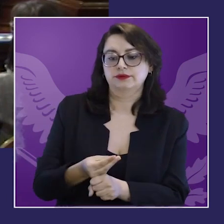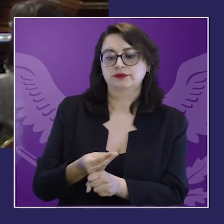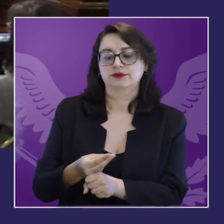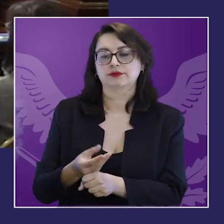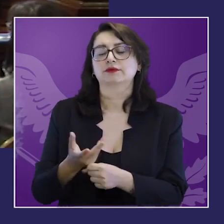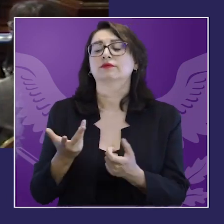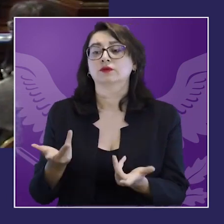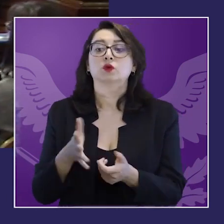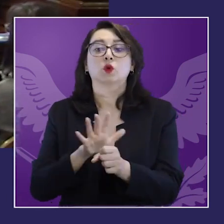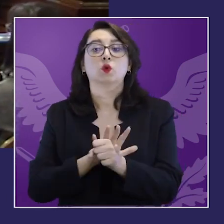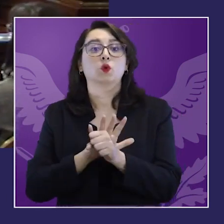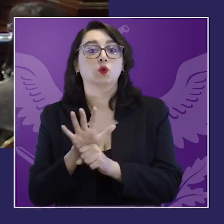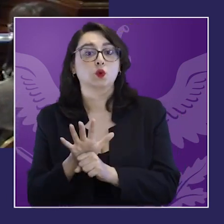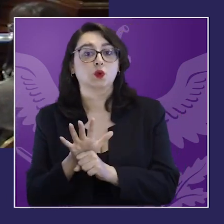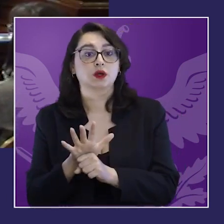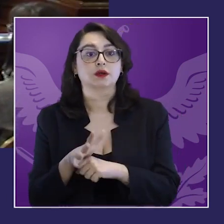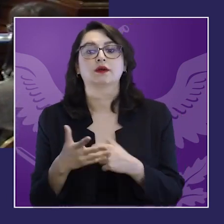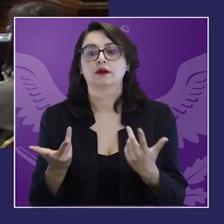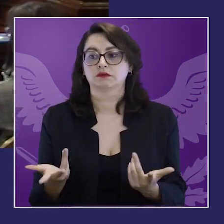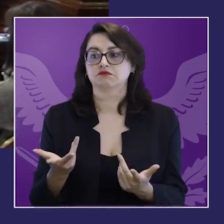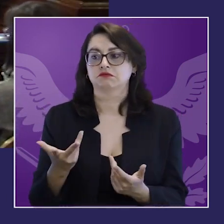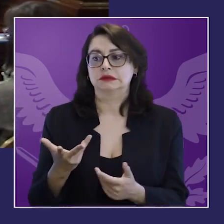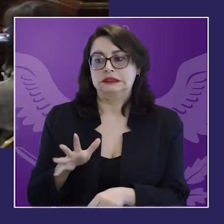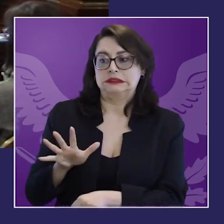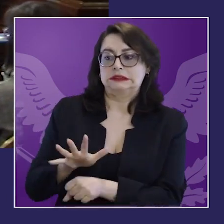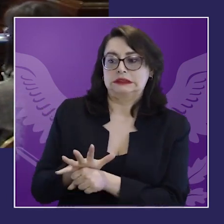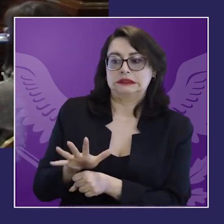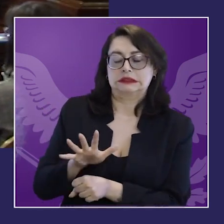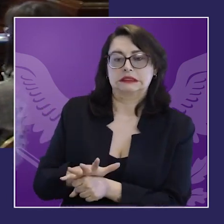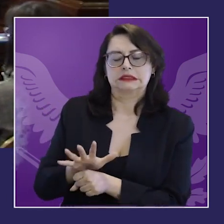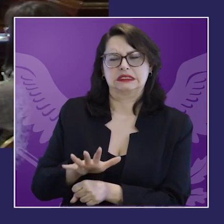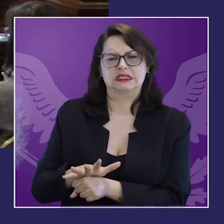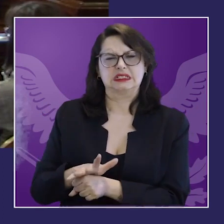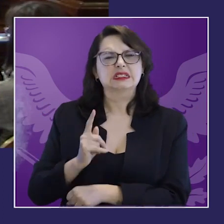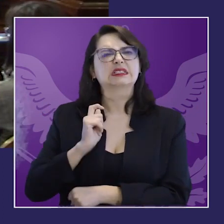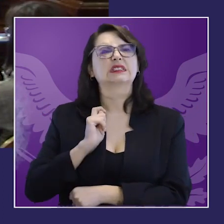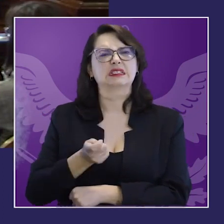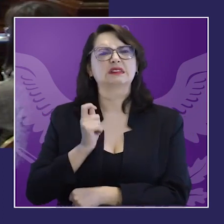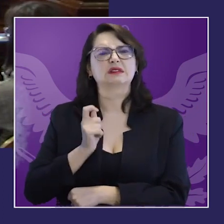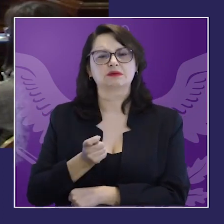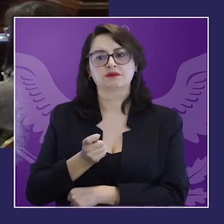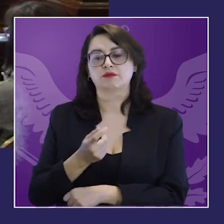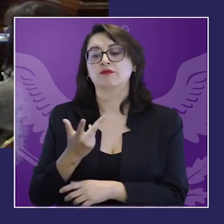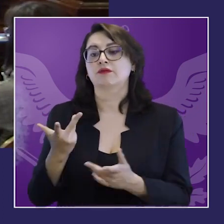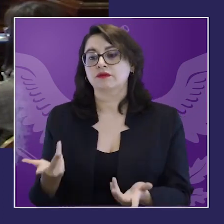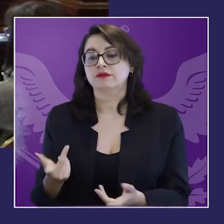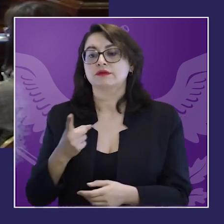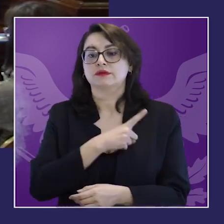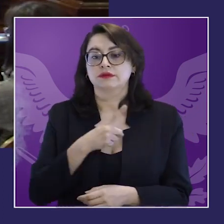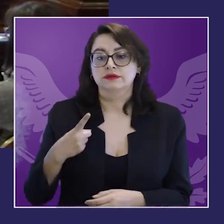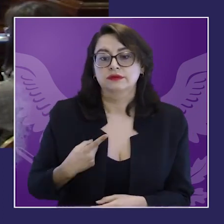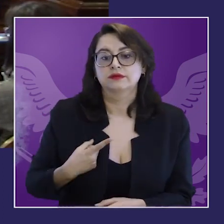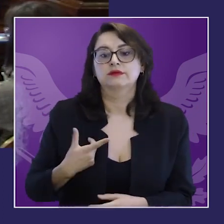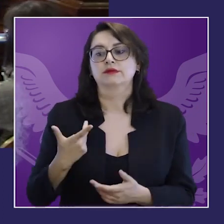Otro conjunto de medidas de reparación que la Corte ha ordenado están relacionadas con las medidas de satisfacción.